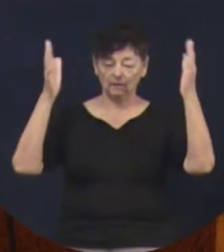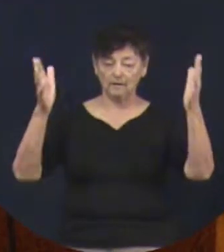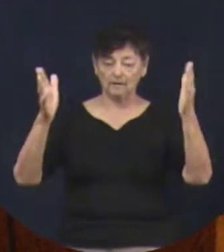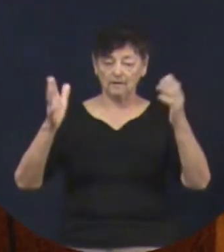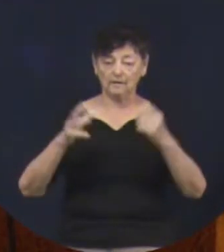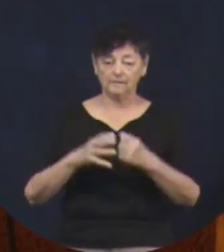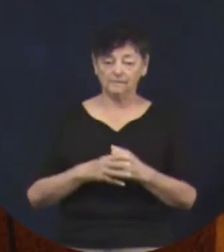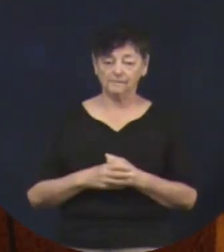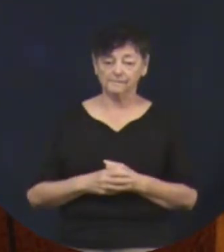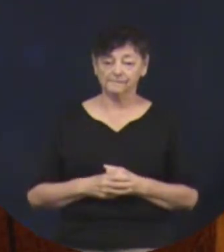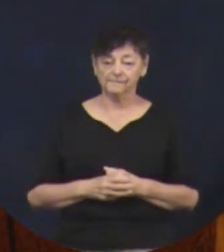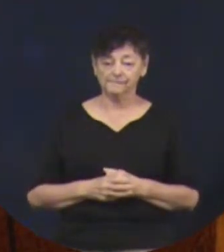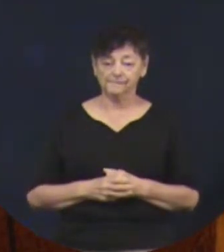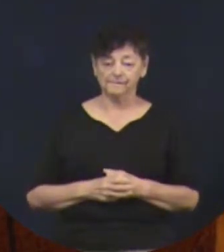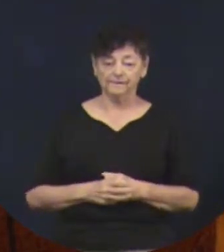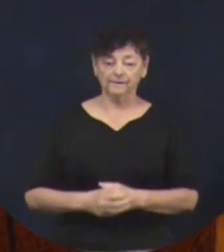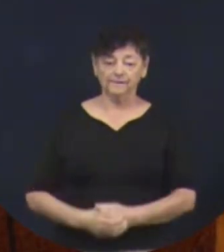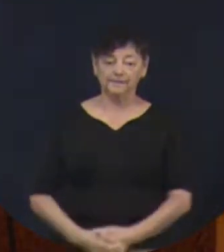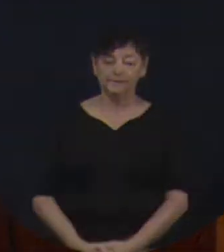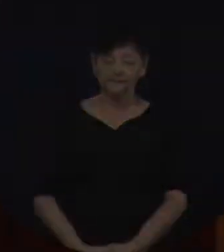aleluya.